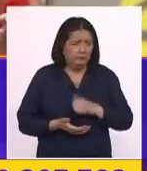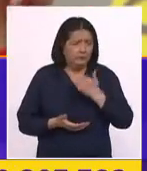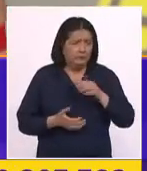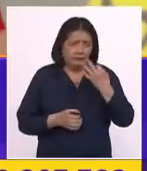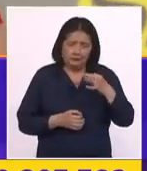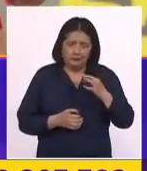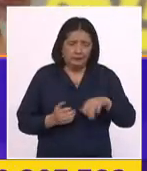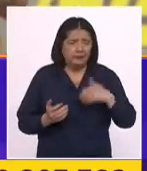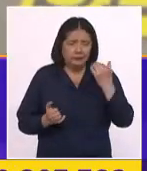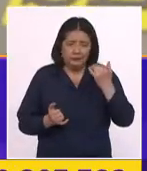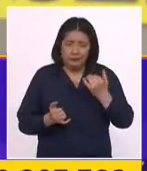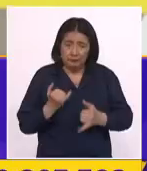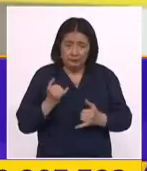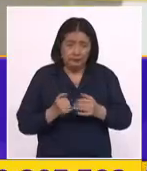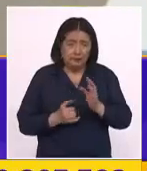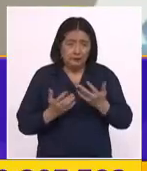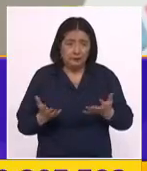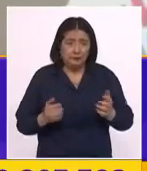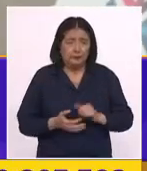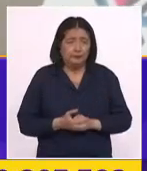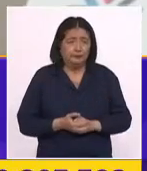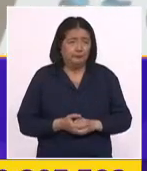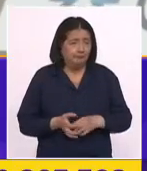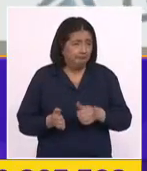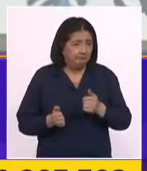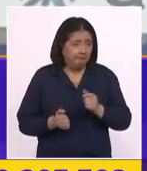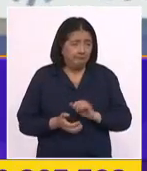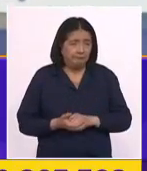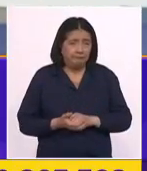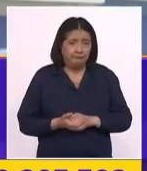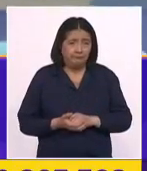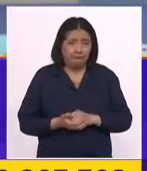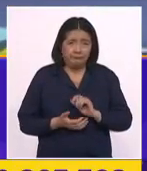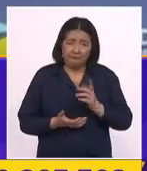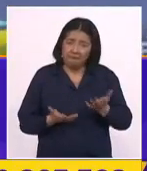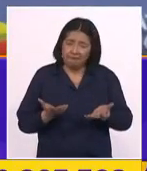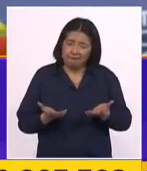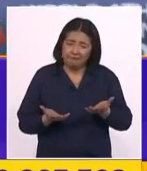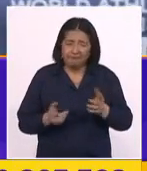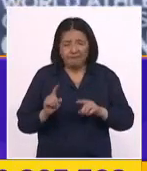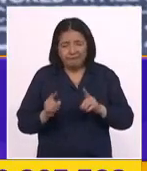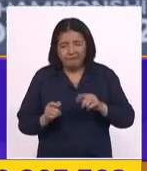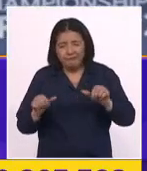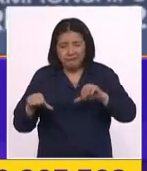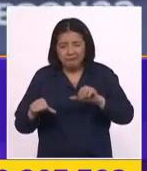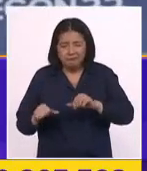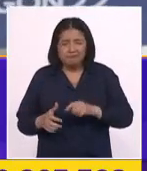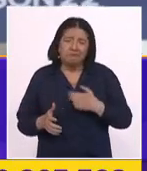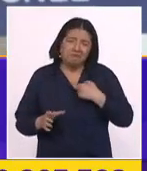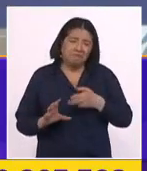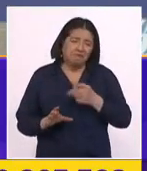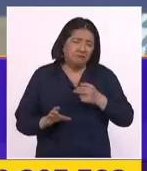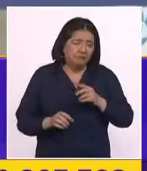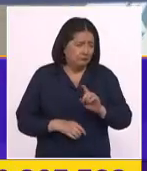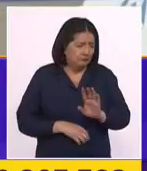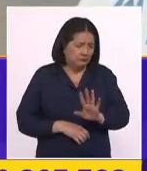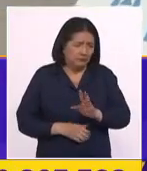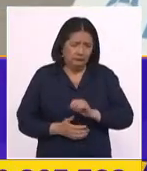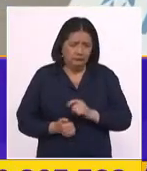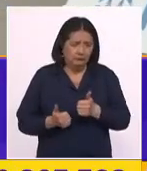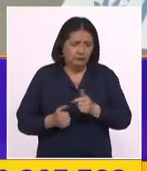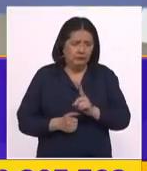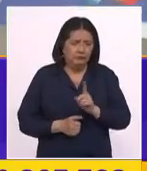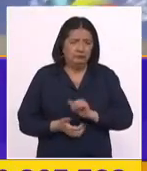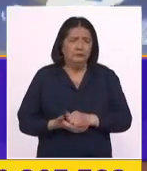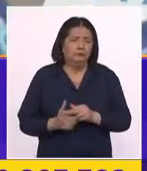hay que terminarlo. Y no es buena opción siempre, a pesar de que te va a ir mal, ya sabes qué, me voy a retirar y ya, pues, ¿no?